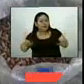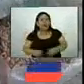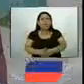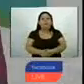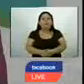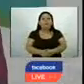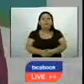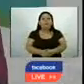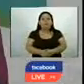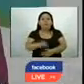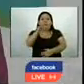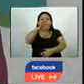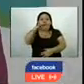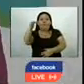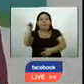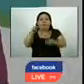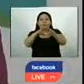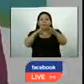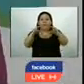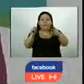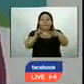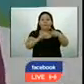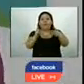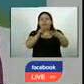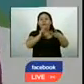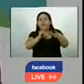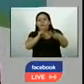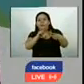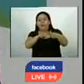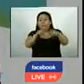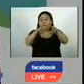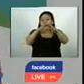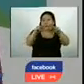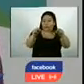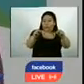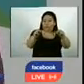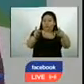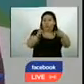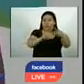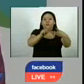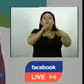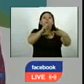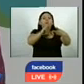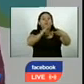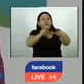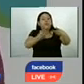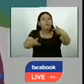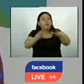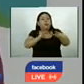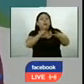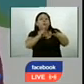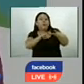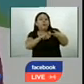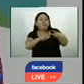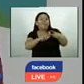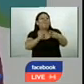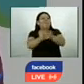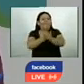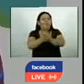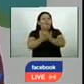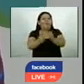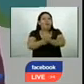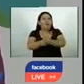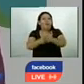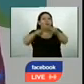dos abastecedores principales de frijol de El Salvador son Nicaragua y Honduras. Honduras tiene problemas